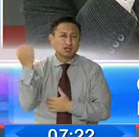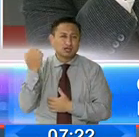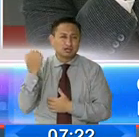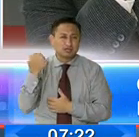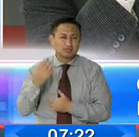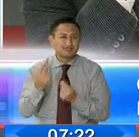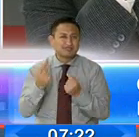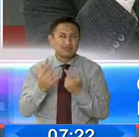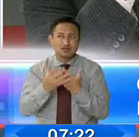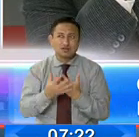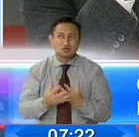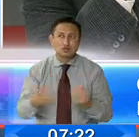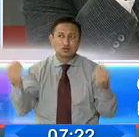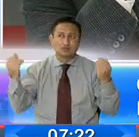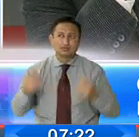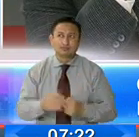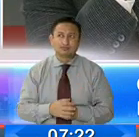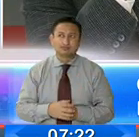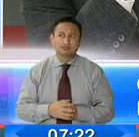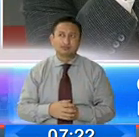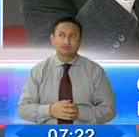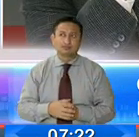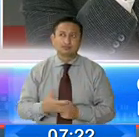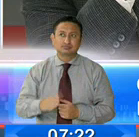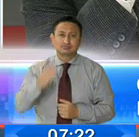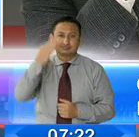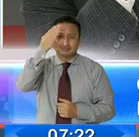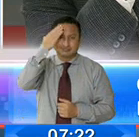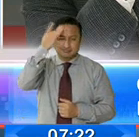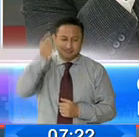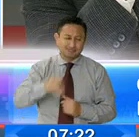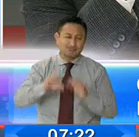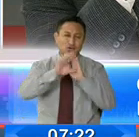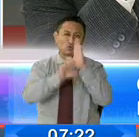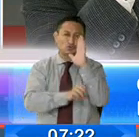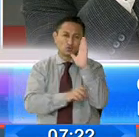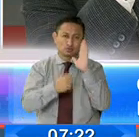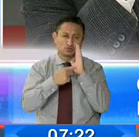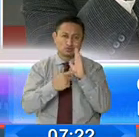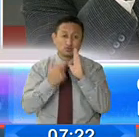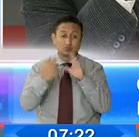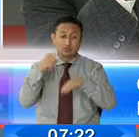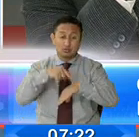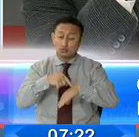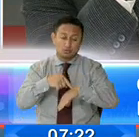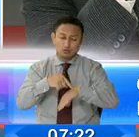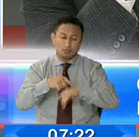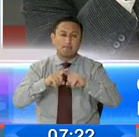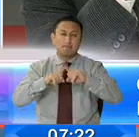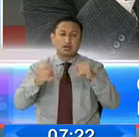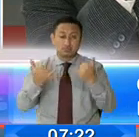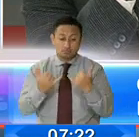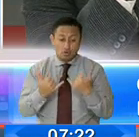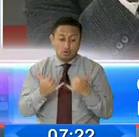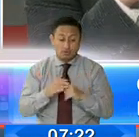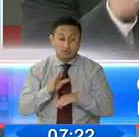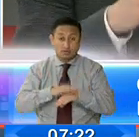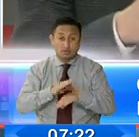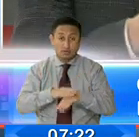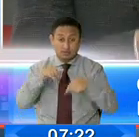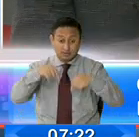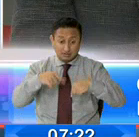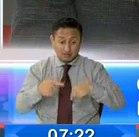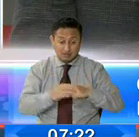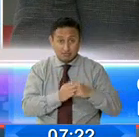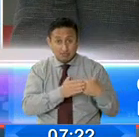resuelva en el menor tiempo posible. Sabemos que la Corte Constitucional no tiene tiempos, pero debido a esta situación en la que está